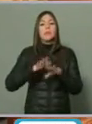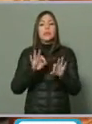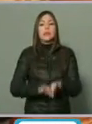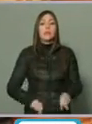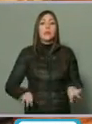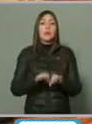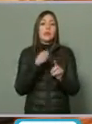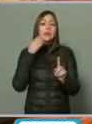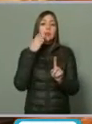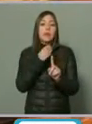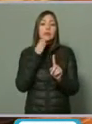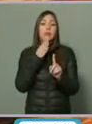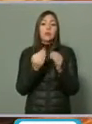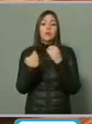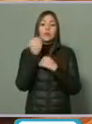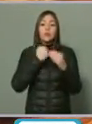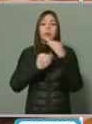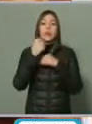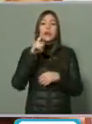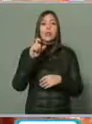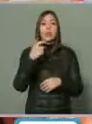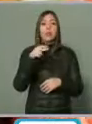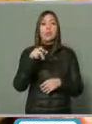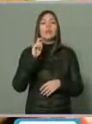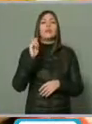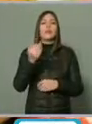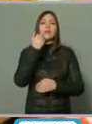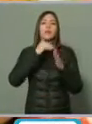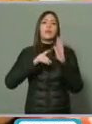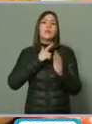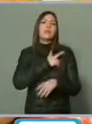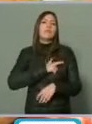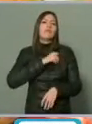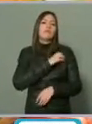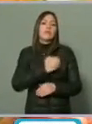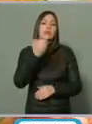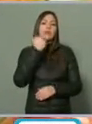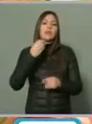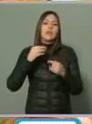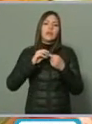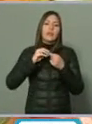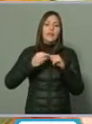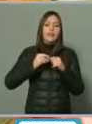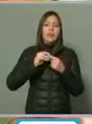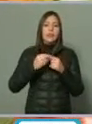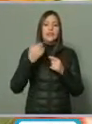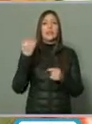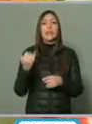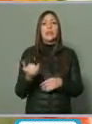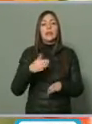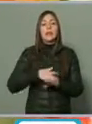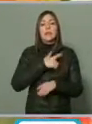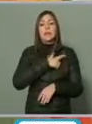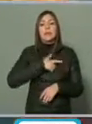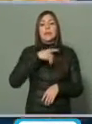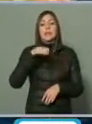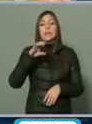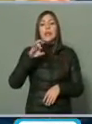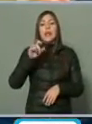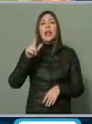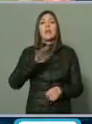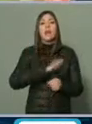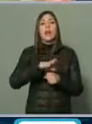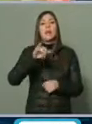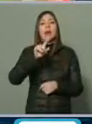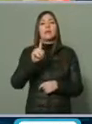prioritaria una leguminosa, somos los mexicanos a través del frijol, y si comemos un cereal, pues es el maíz, ¿no? Entonces, tan